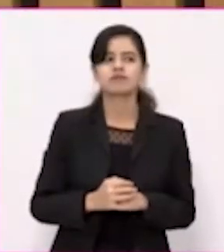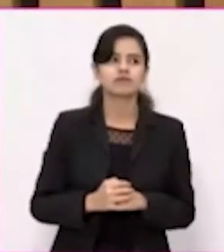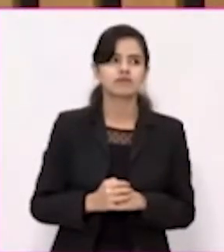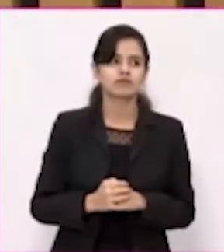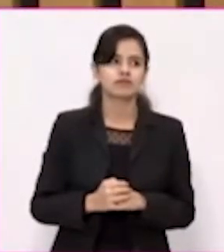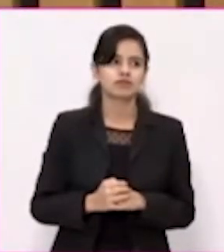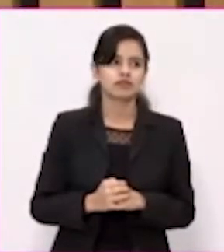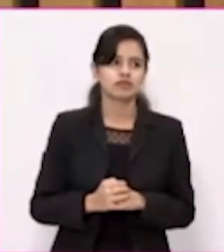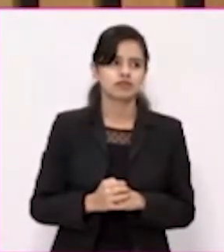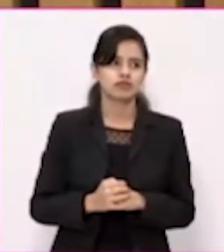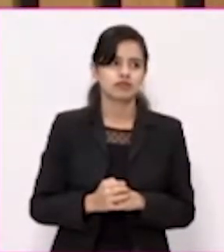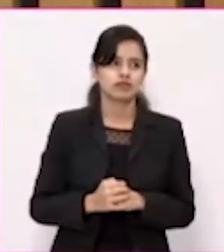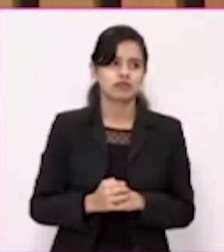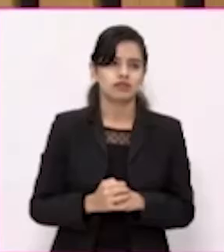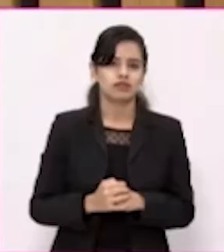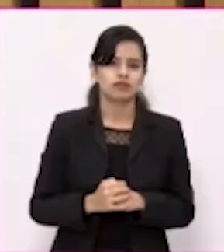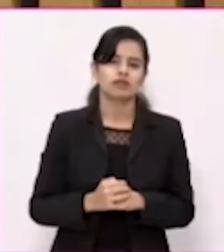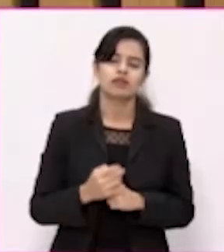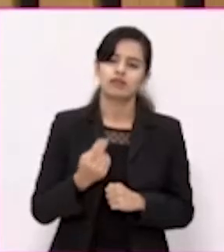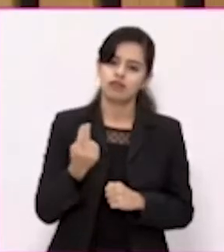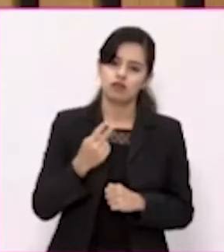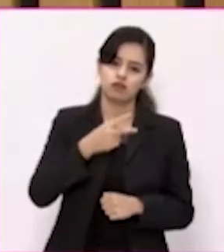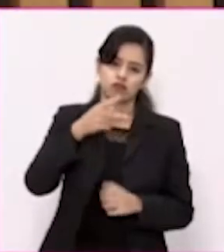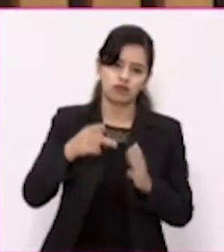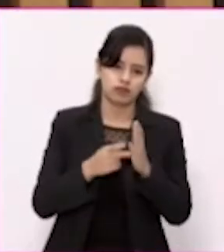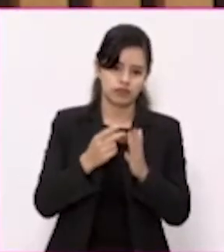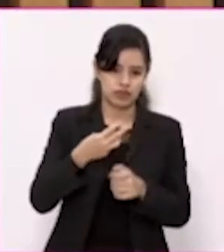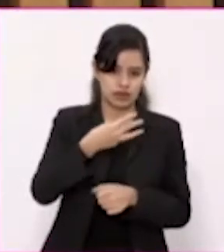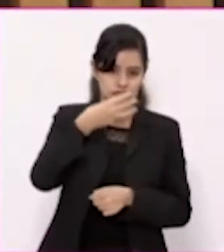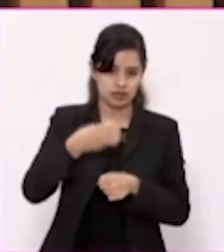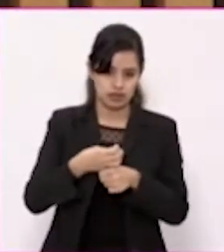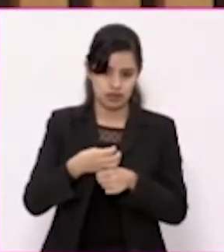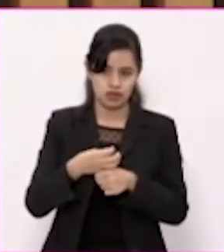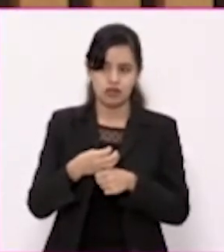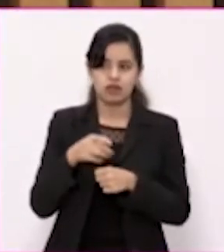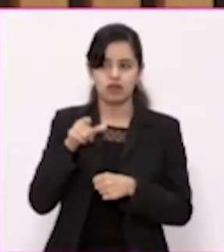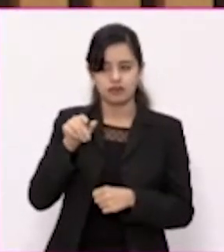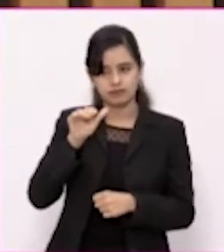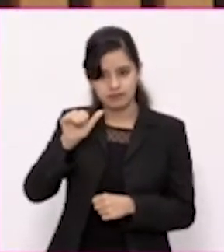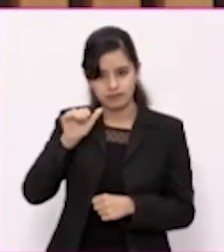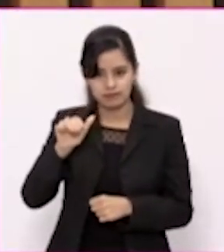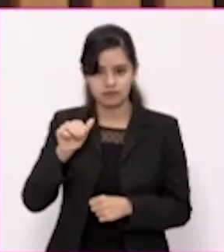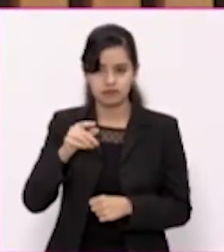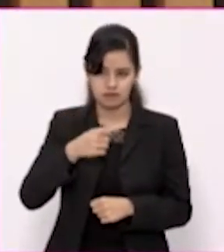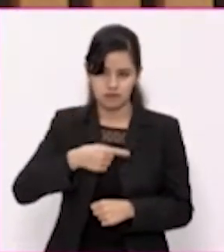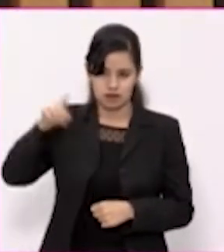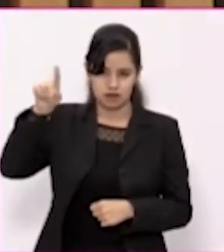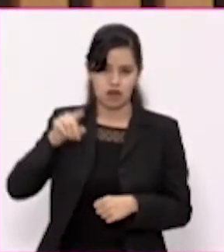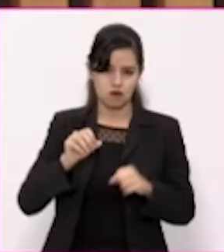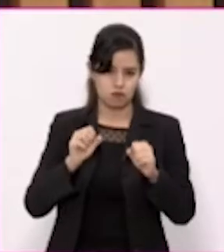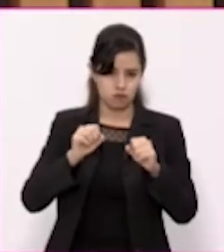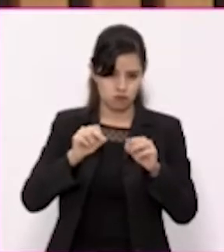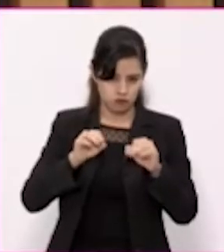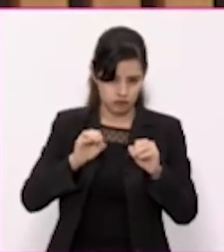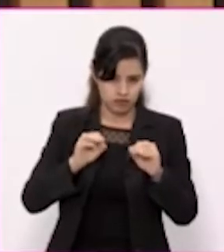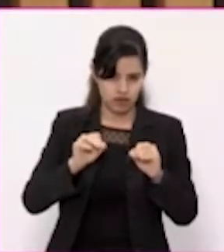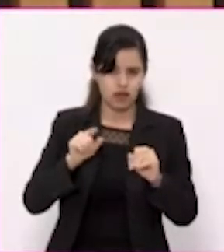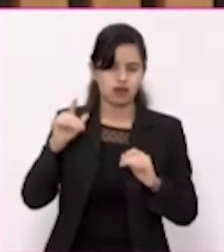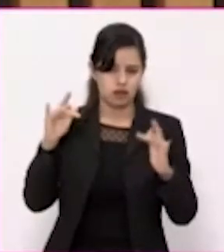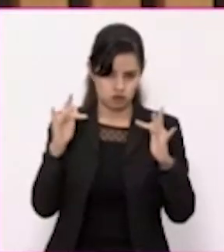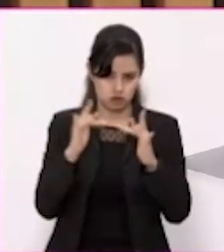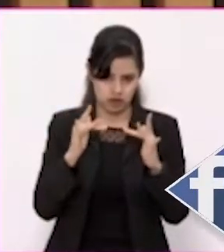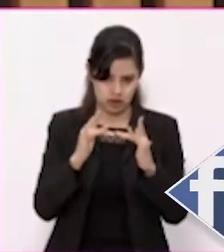hay que conminar por tercera ocasión al señor Noroña a que vaya a su oficina, se conecte